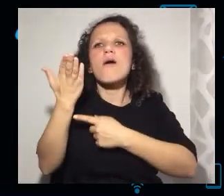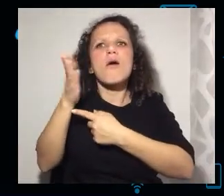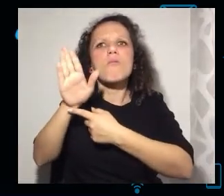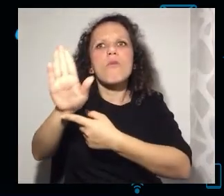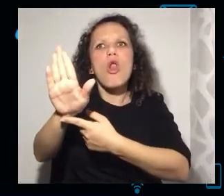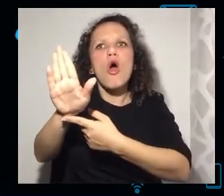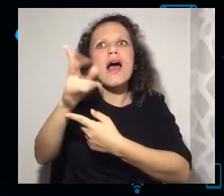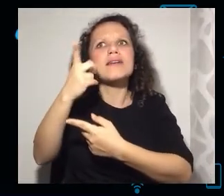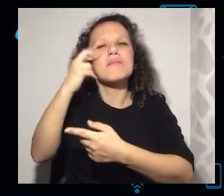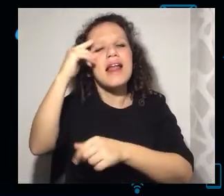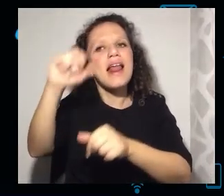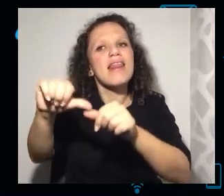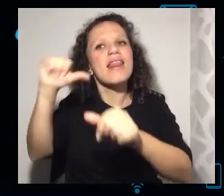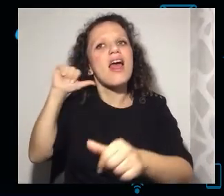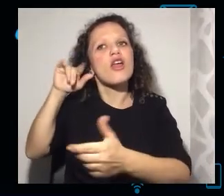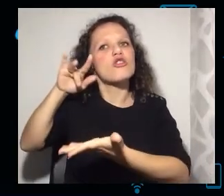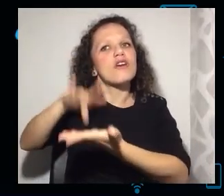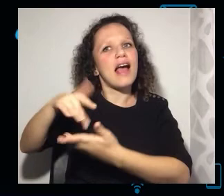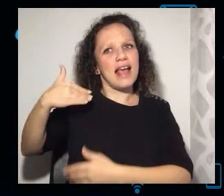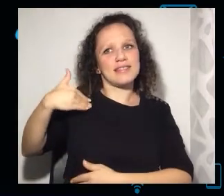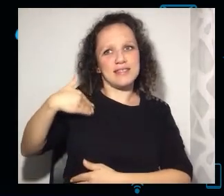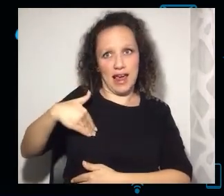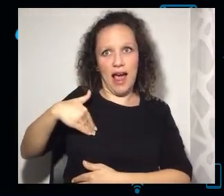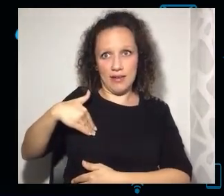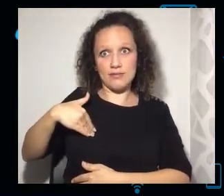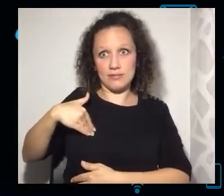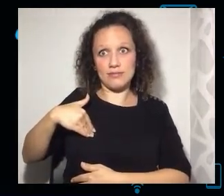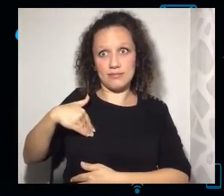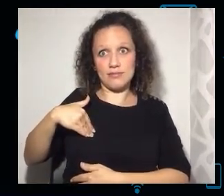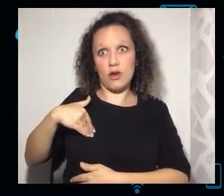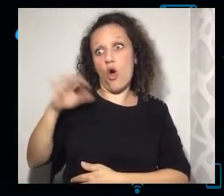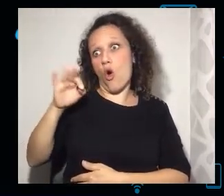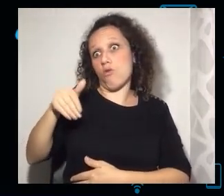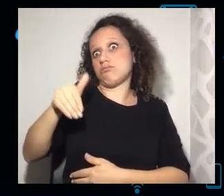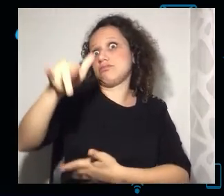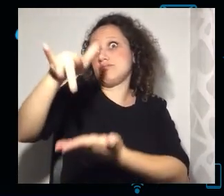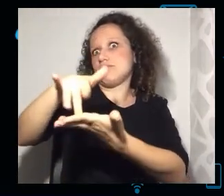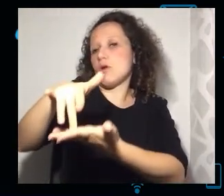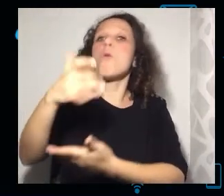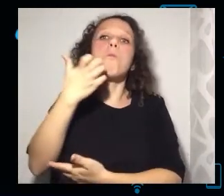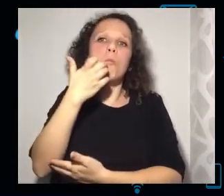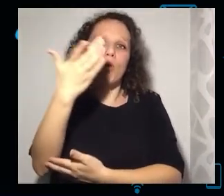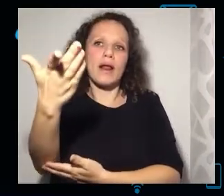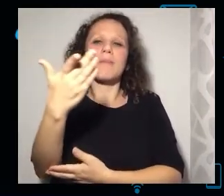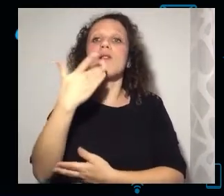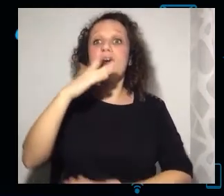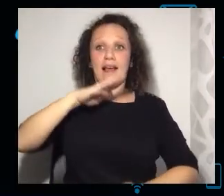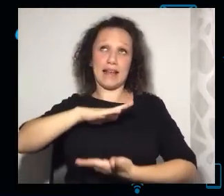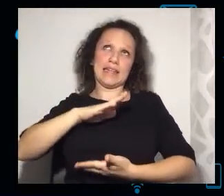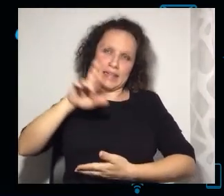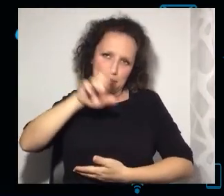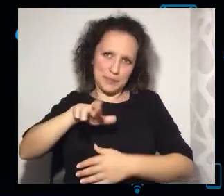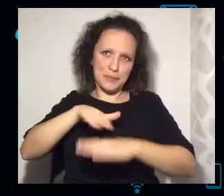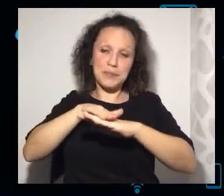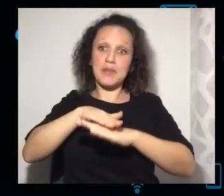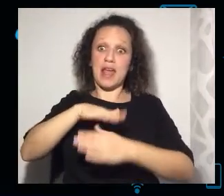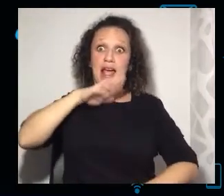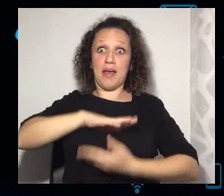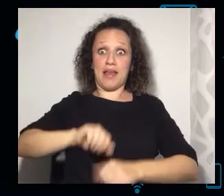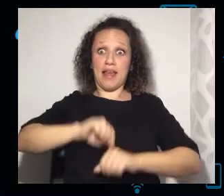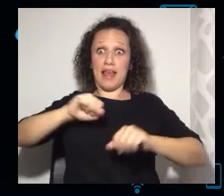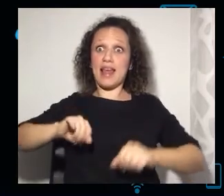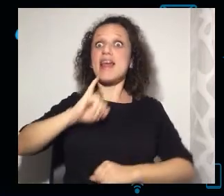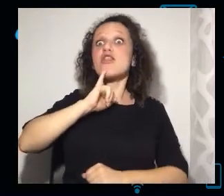vividos de la misma manera y vuelvo al ejemplo de la competencia idiomática aunque cuando uno aprende un idioma